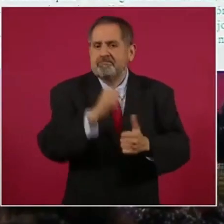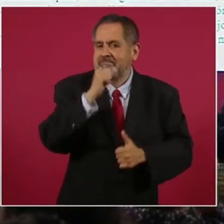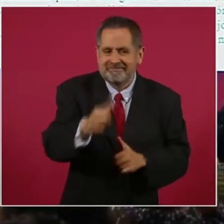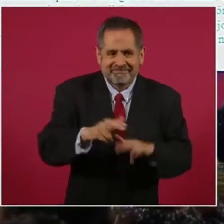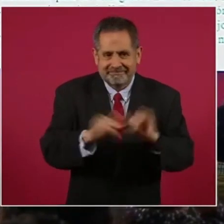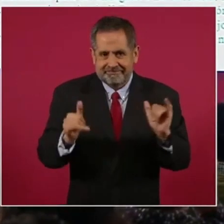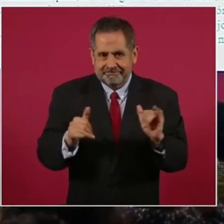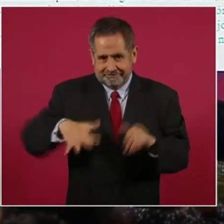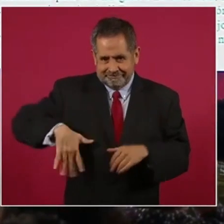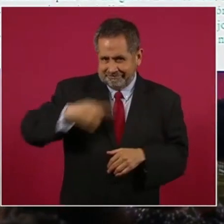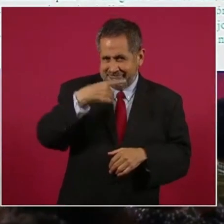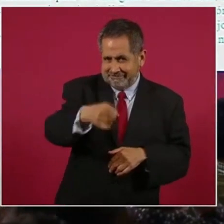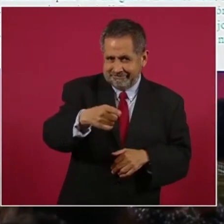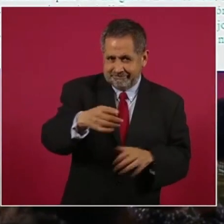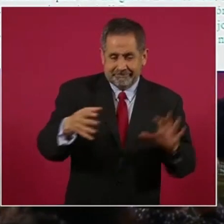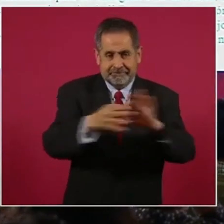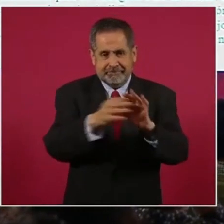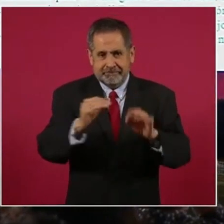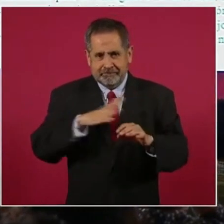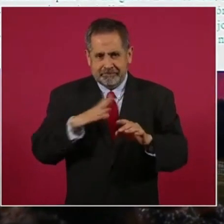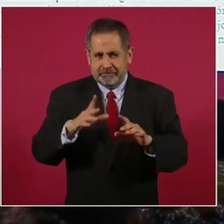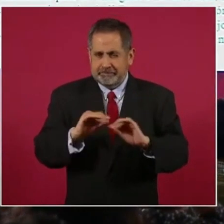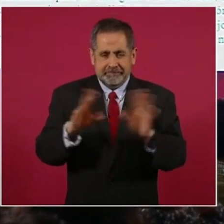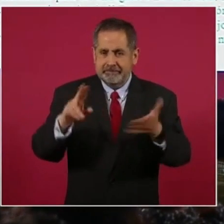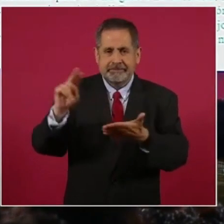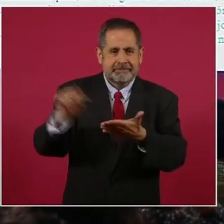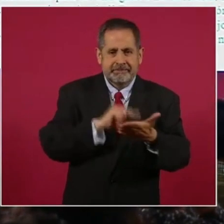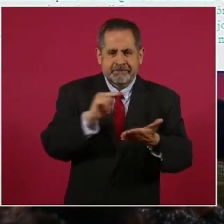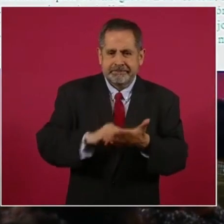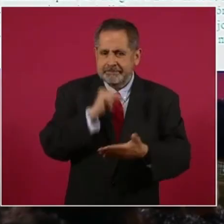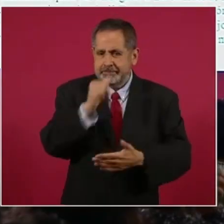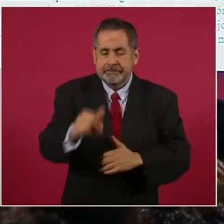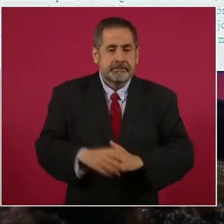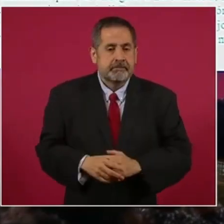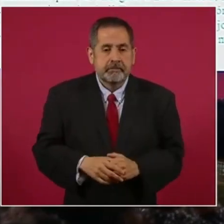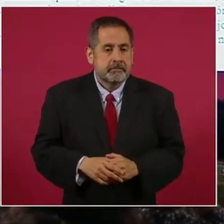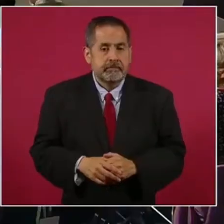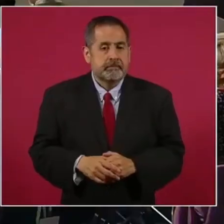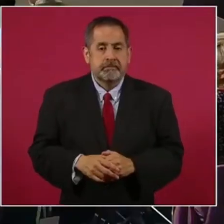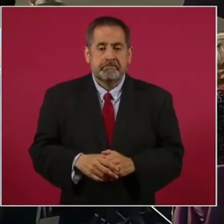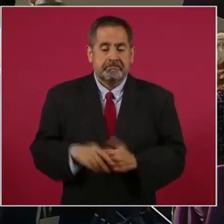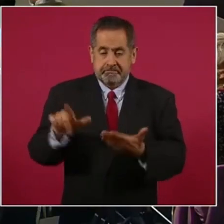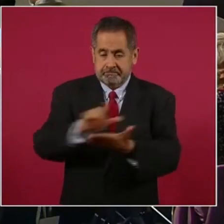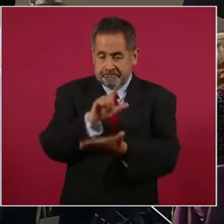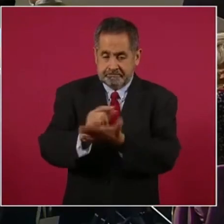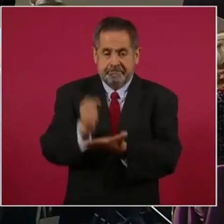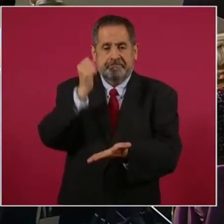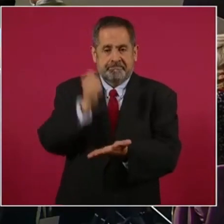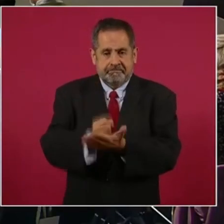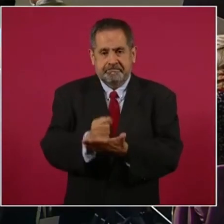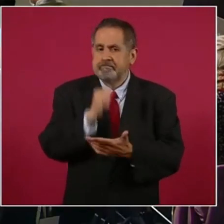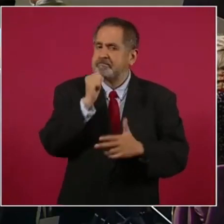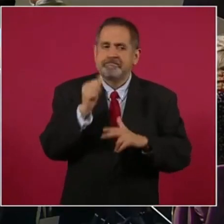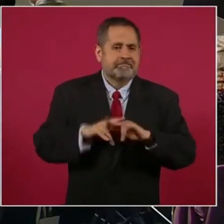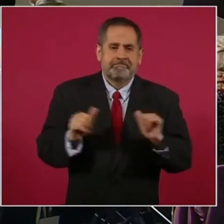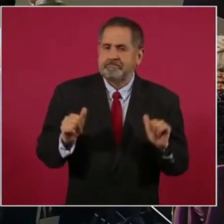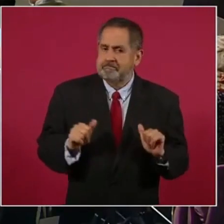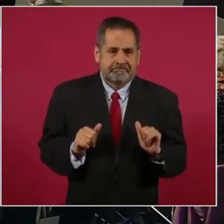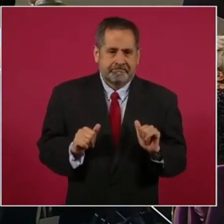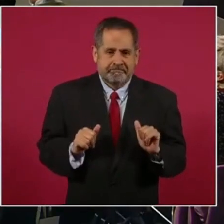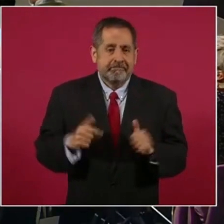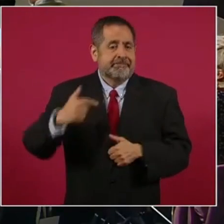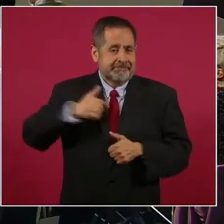lo que decíamos, más que no lo tenía muy claro, ni aprobar ninguna ley sobre la materia, aunque